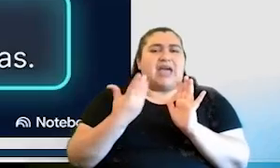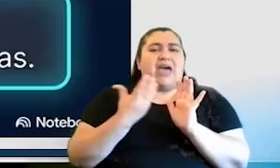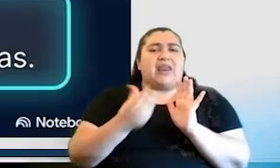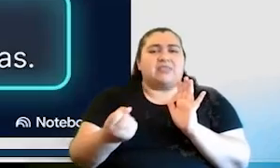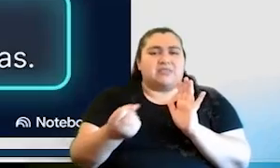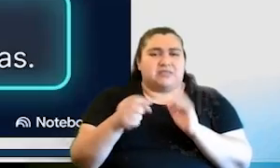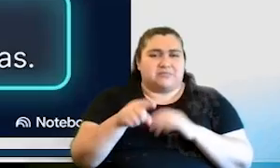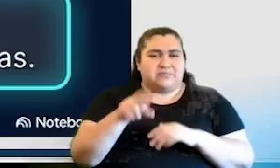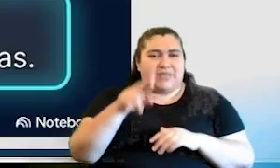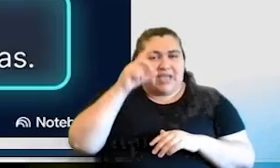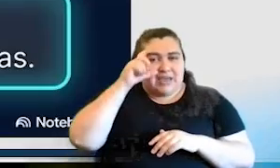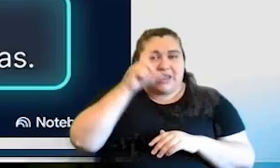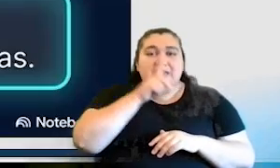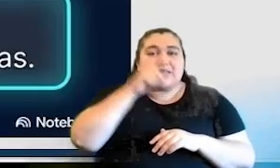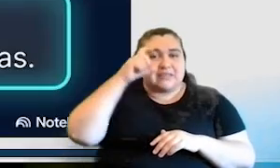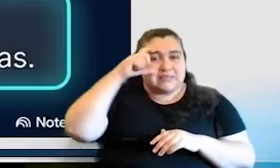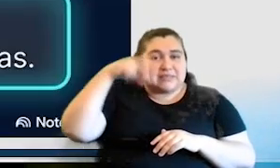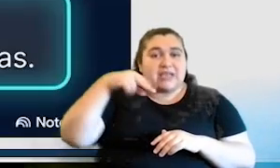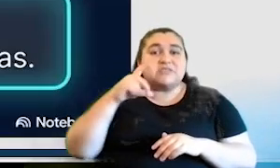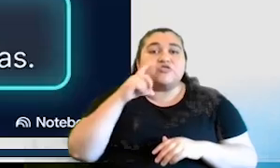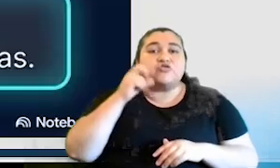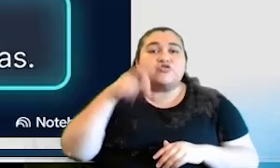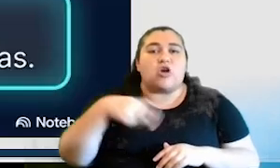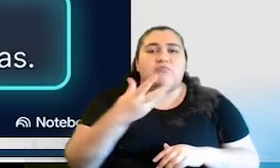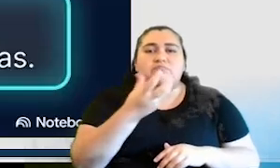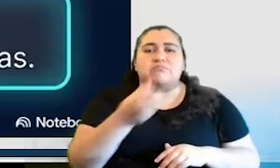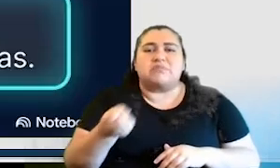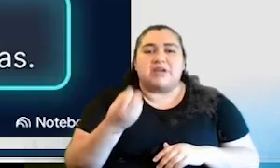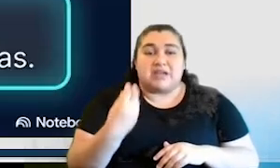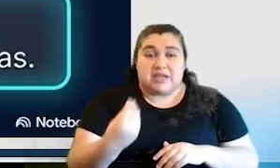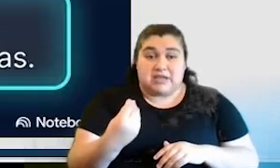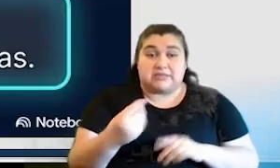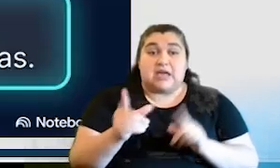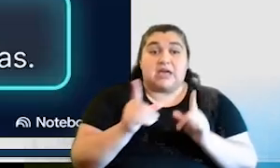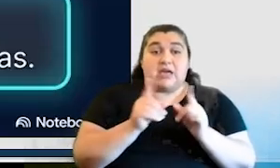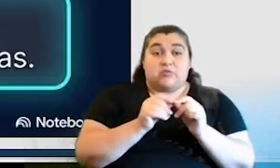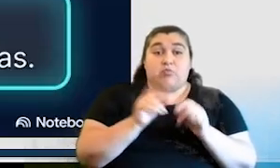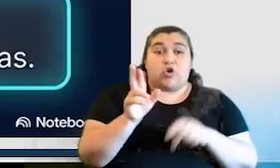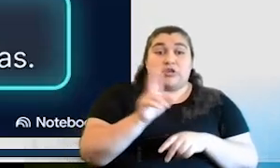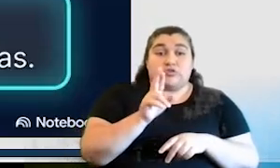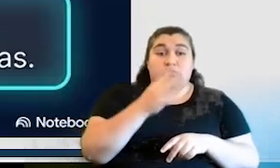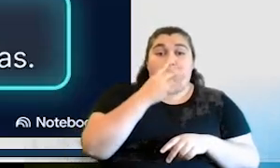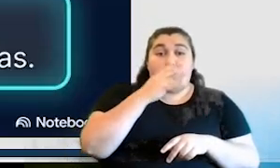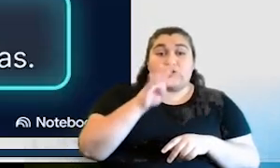del empleador del agente de retención? La Resolución General 4003.